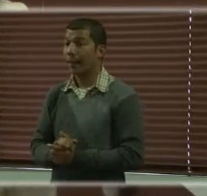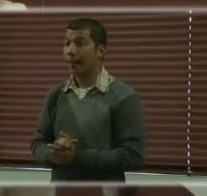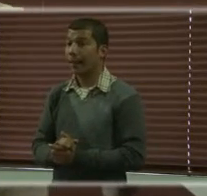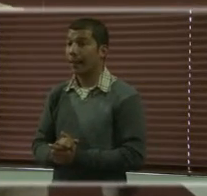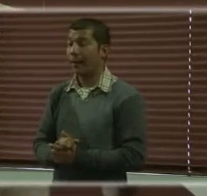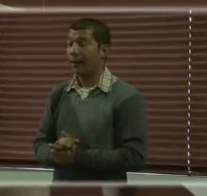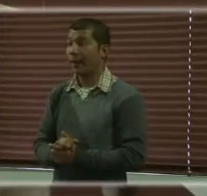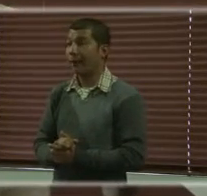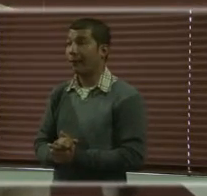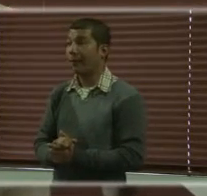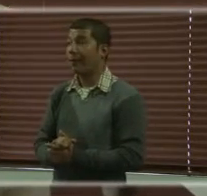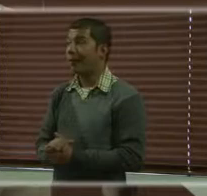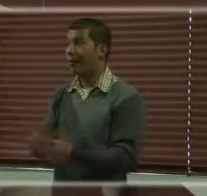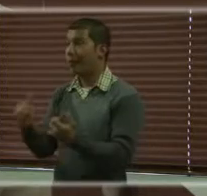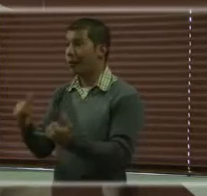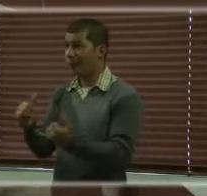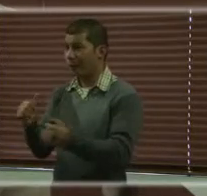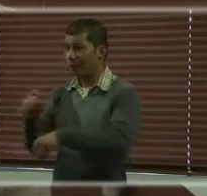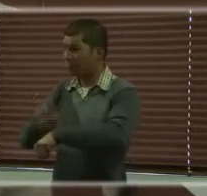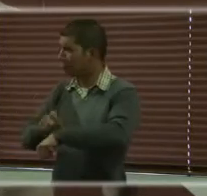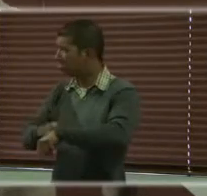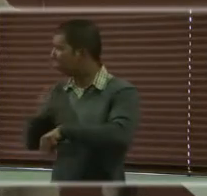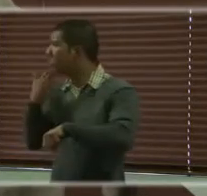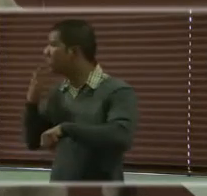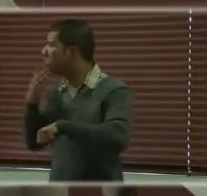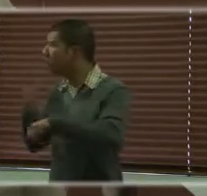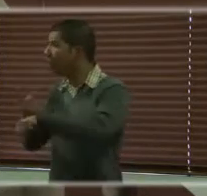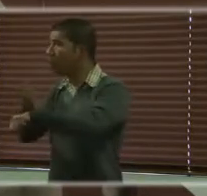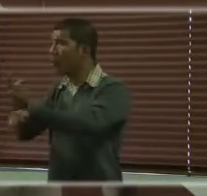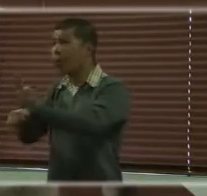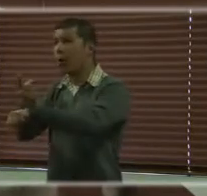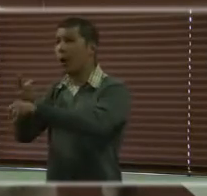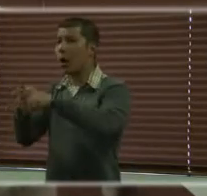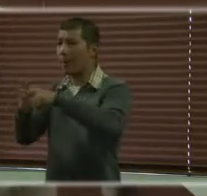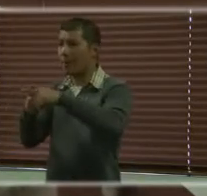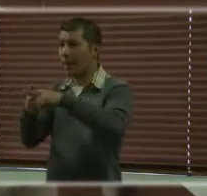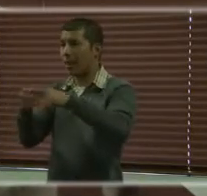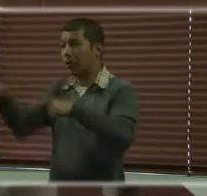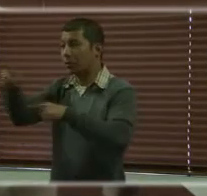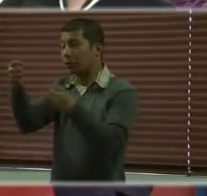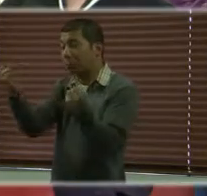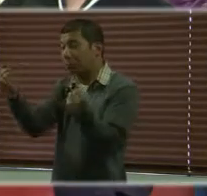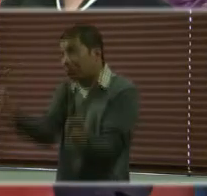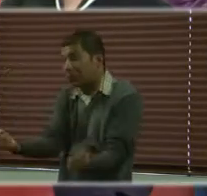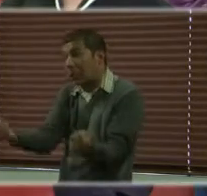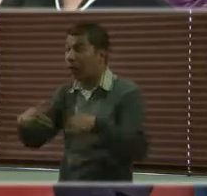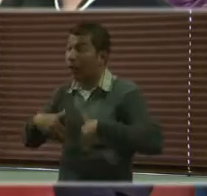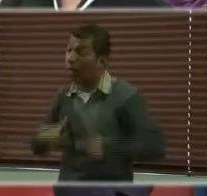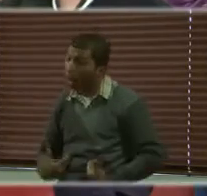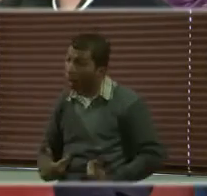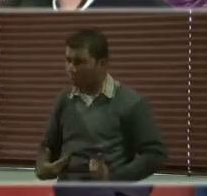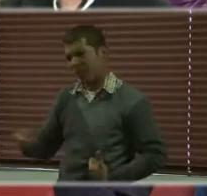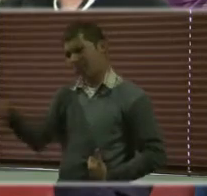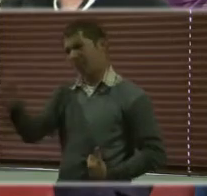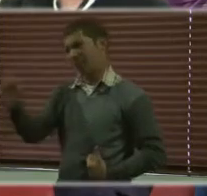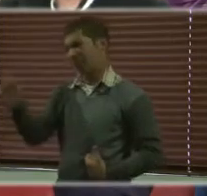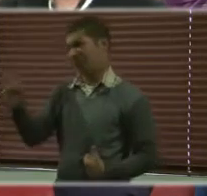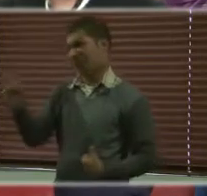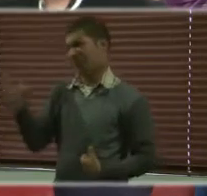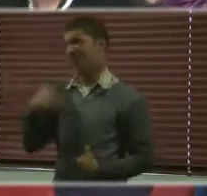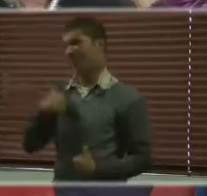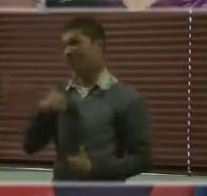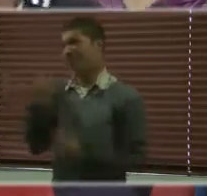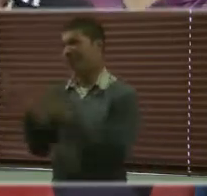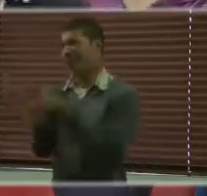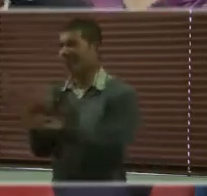dura como hora y media más o menos nos quedan no Y para no hacerlo tan tedioso porque puede ser cansado lo que voy a hacer Es que voy a dividir